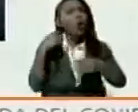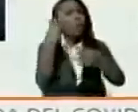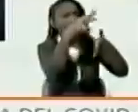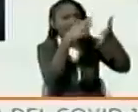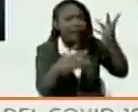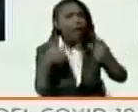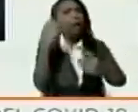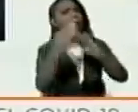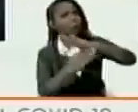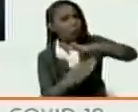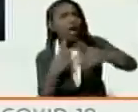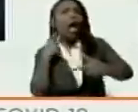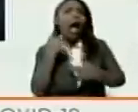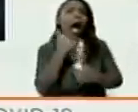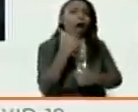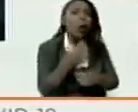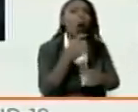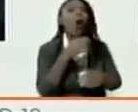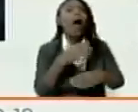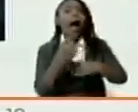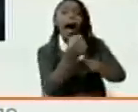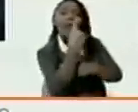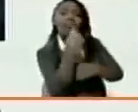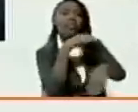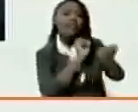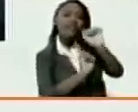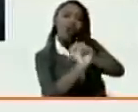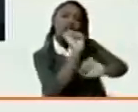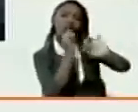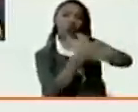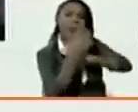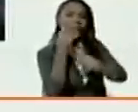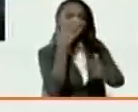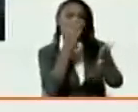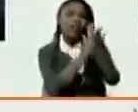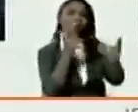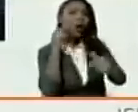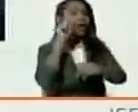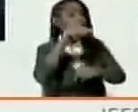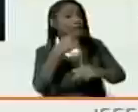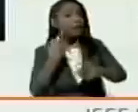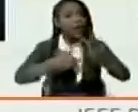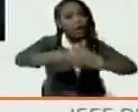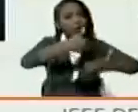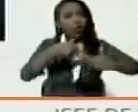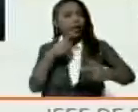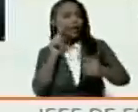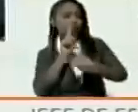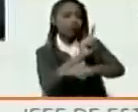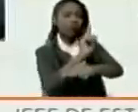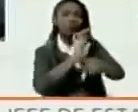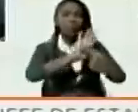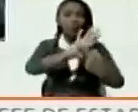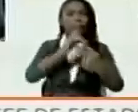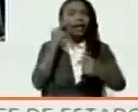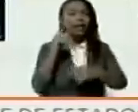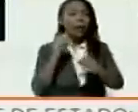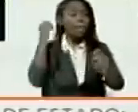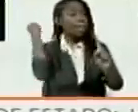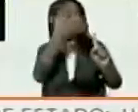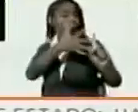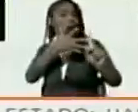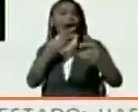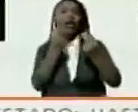hasta inclusive antibióticos, que entiendo que ellos están enfrentando? También en relación a lo que usted señalaba sobre los impactos